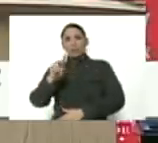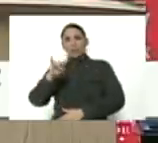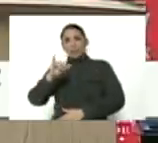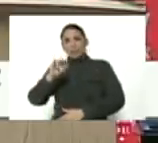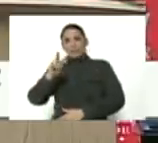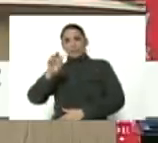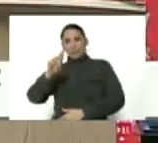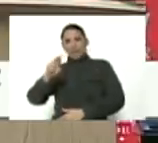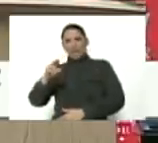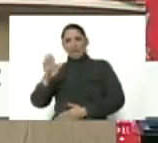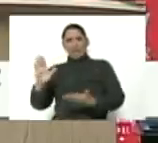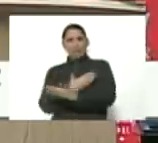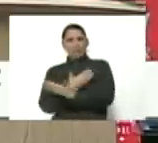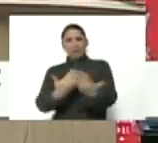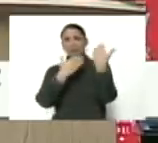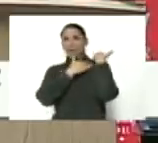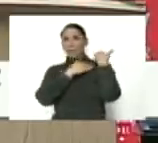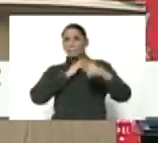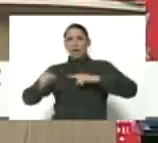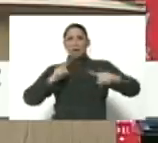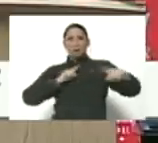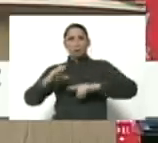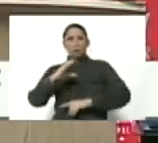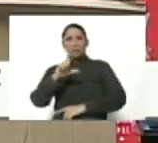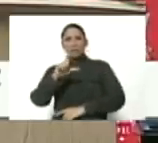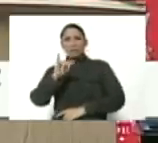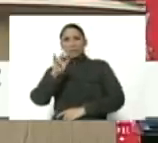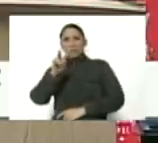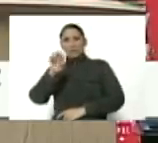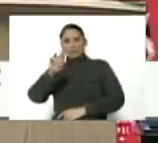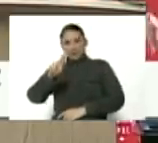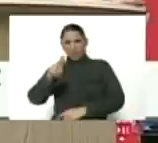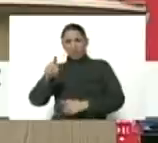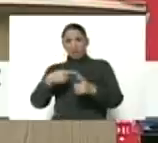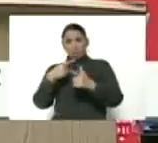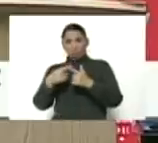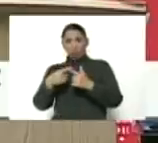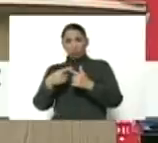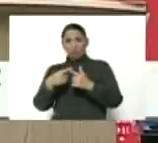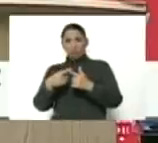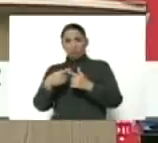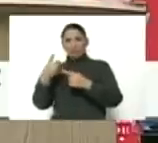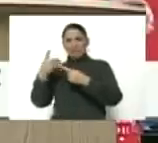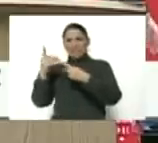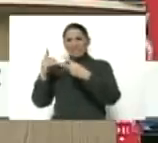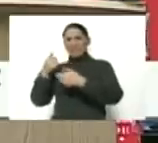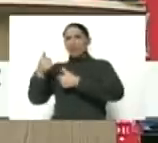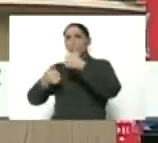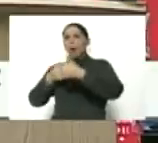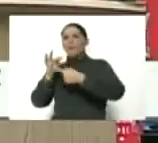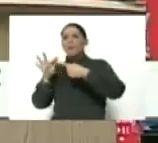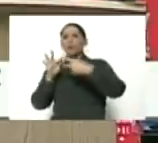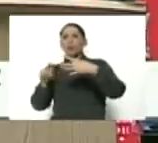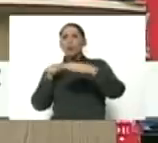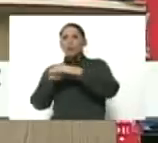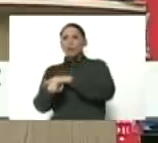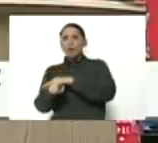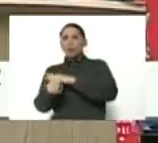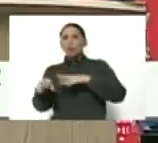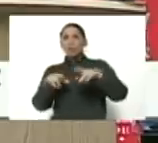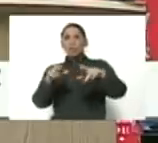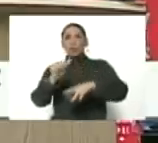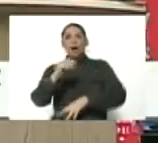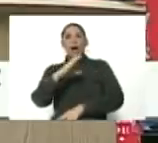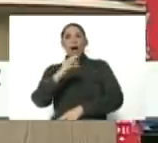mando a Cliver Alcalá Cordones. Y describe cuáles eran sus funciones allí en Riohacha, que